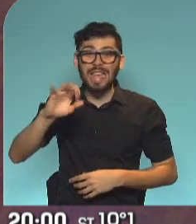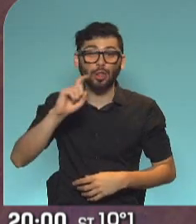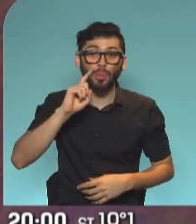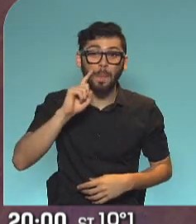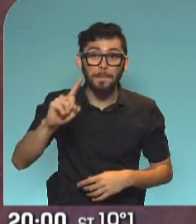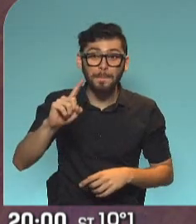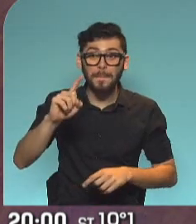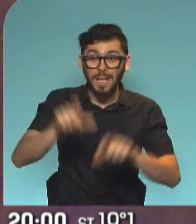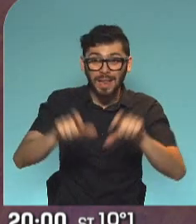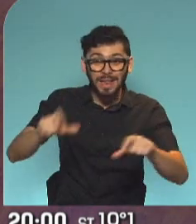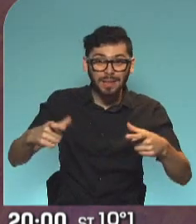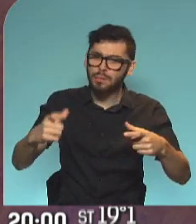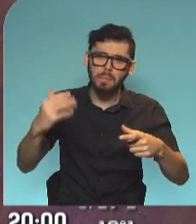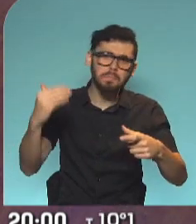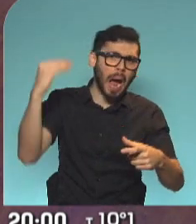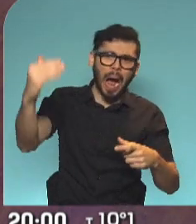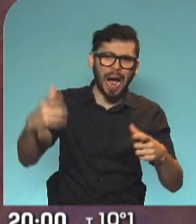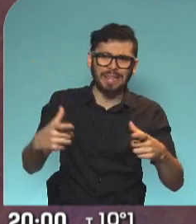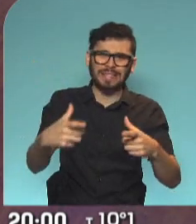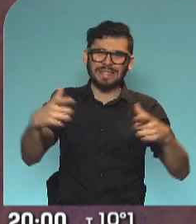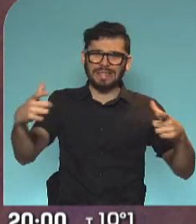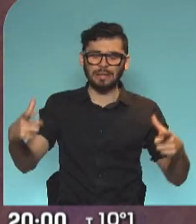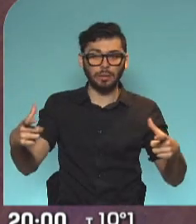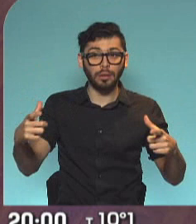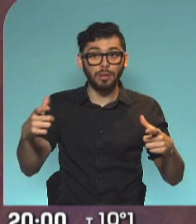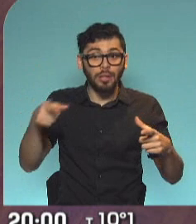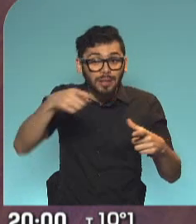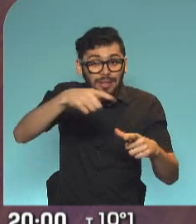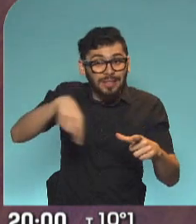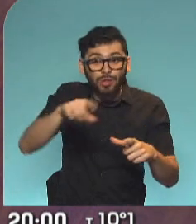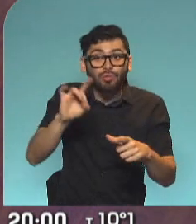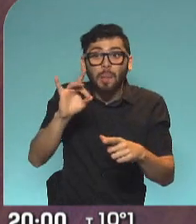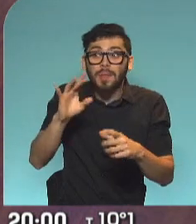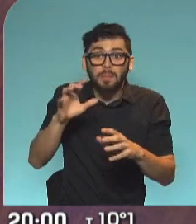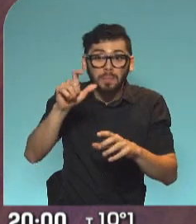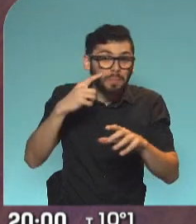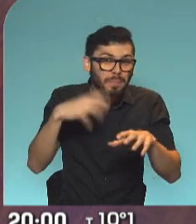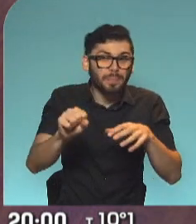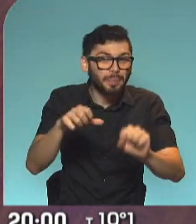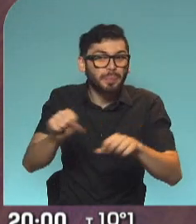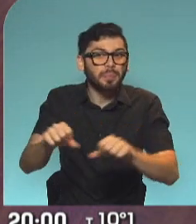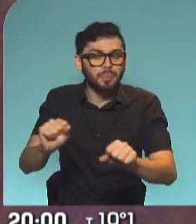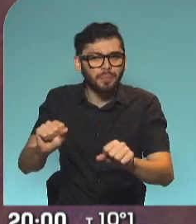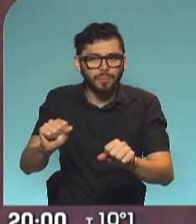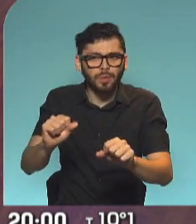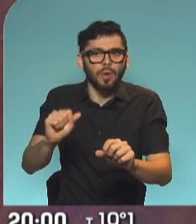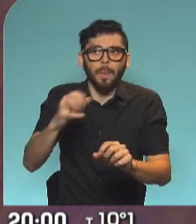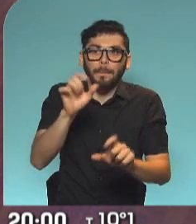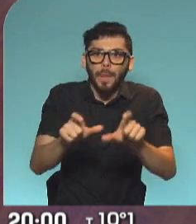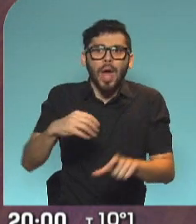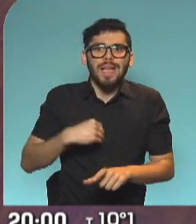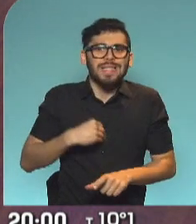500.000 contagios y hablamos solamente de aquellos casos comprobados, testeados,